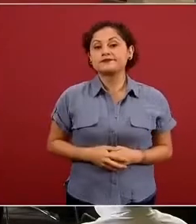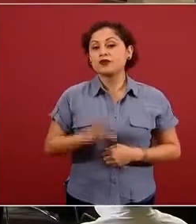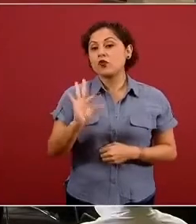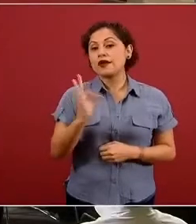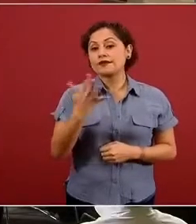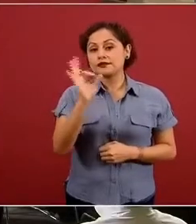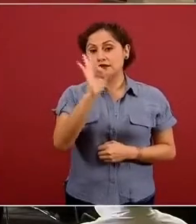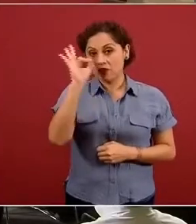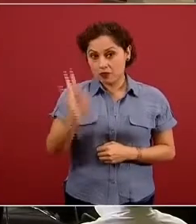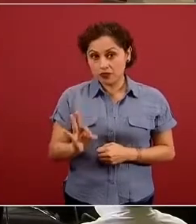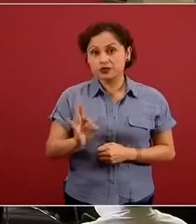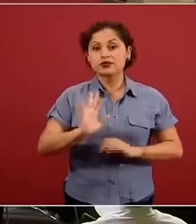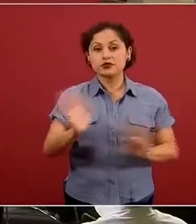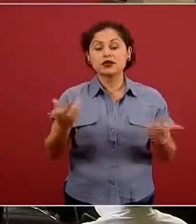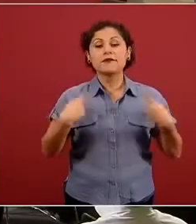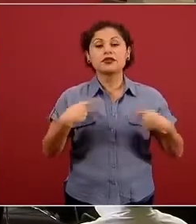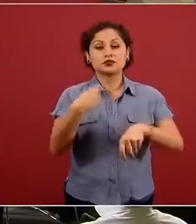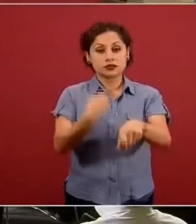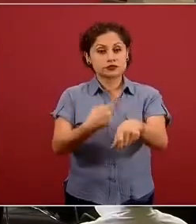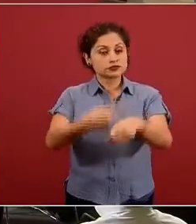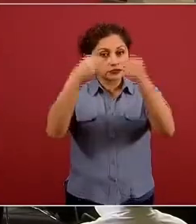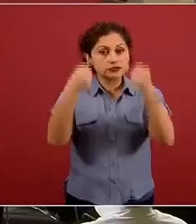45% de los casos confirmados, de estos